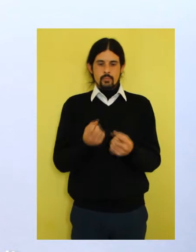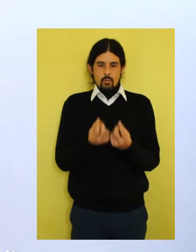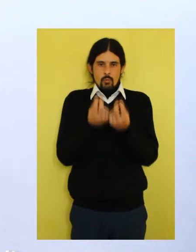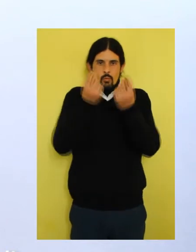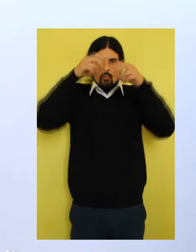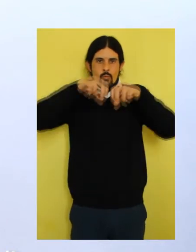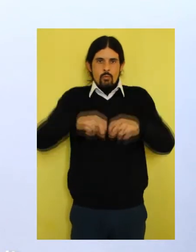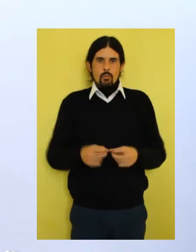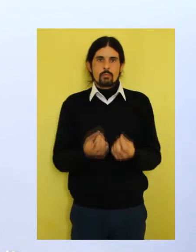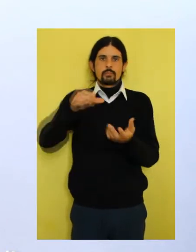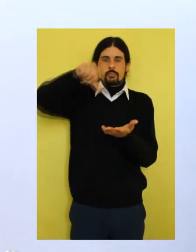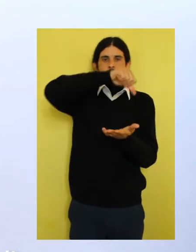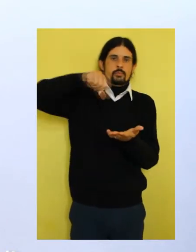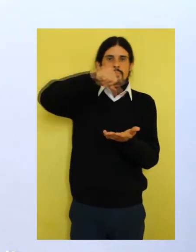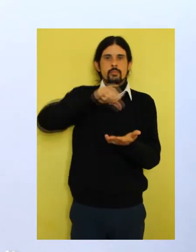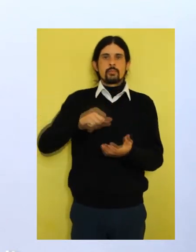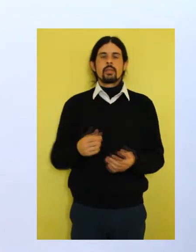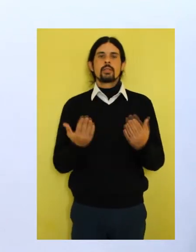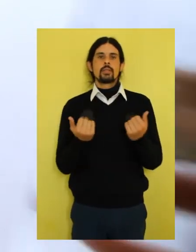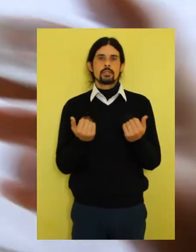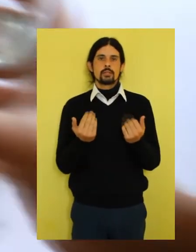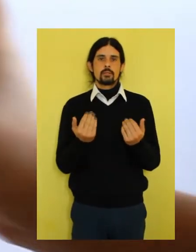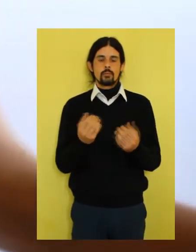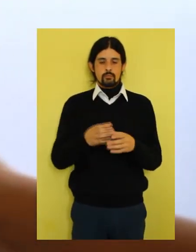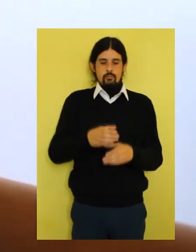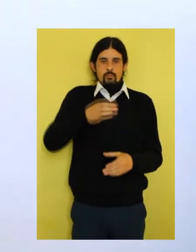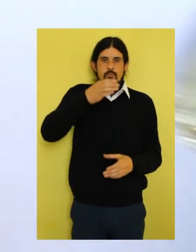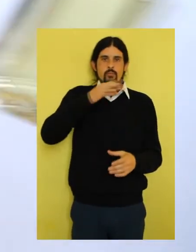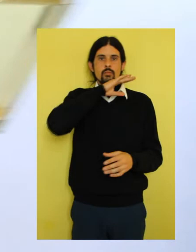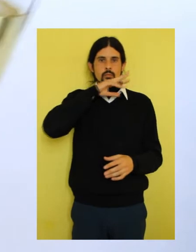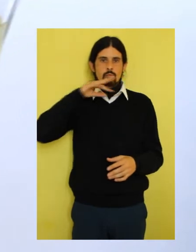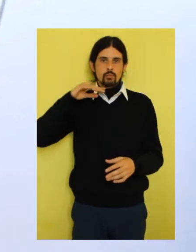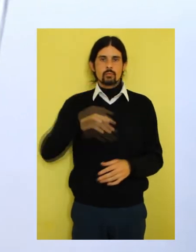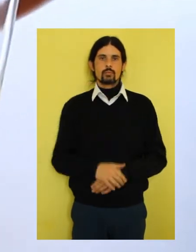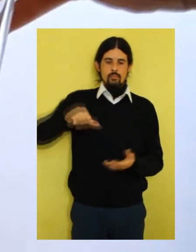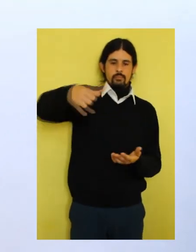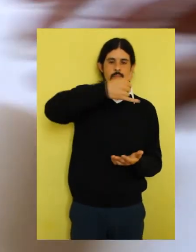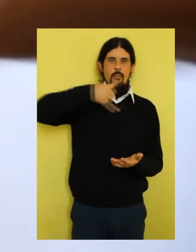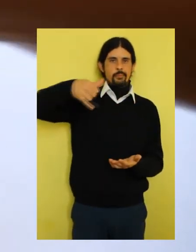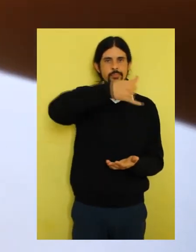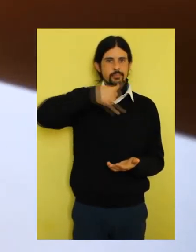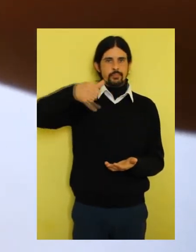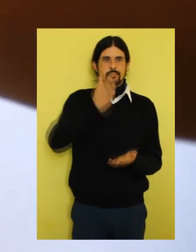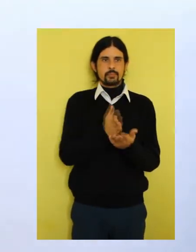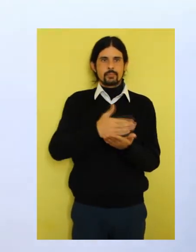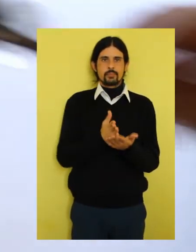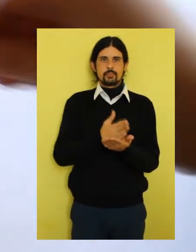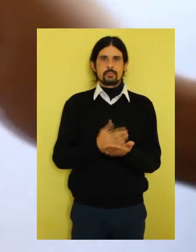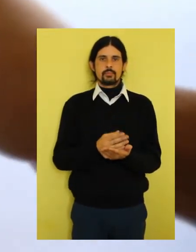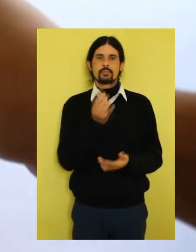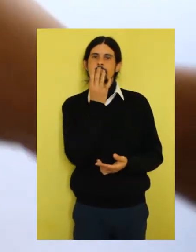Para realizar la lámpara de lava casera necesitamos frasco con agua, aceite de cocina, azúcar y una